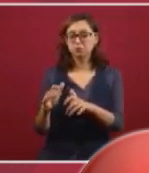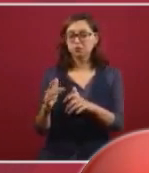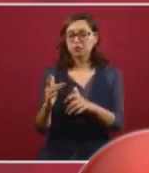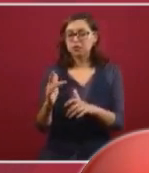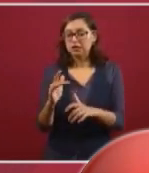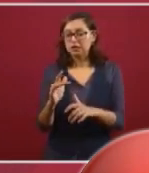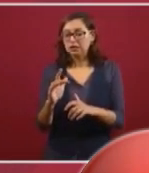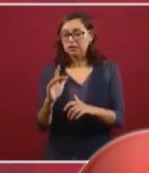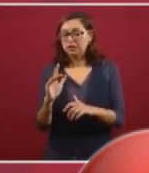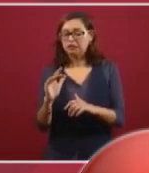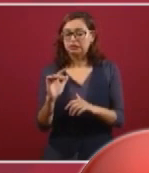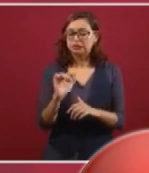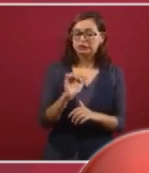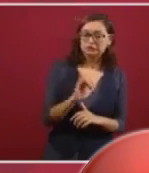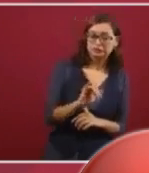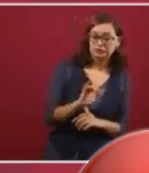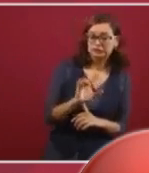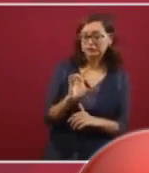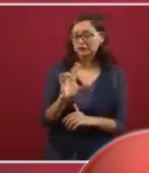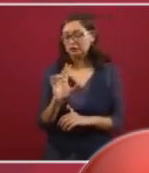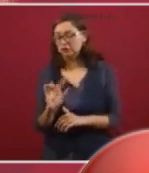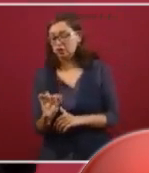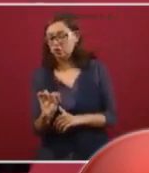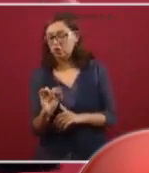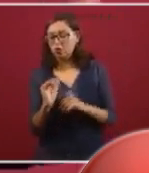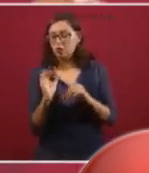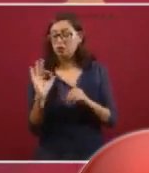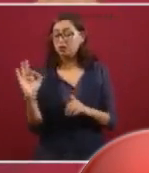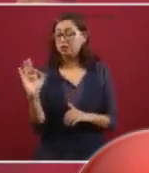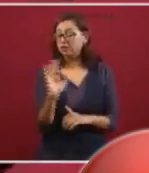si no hay